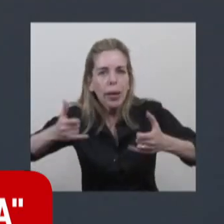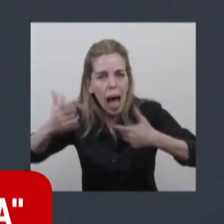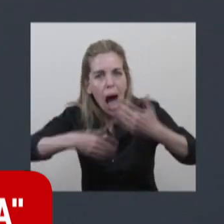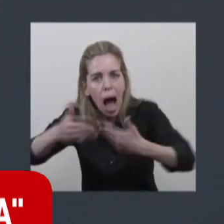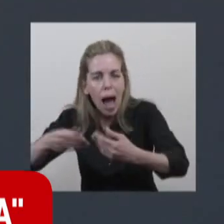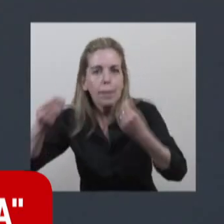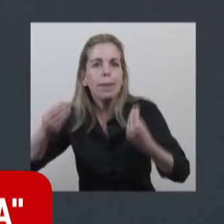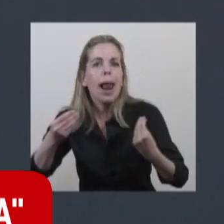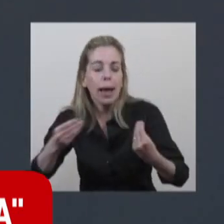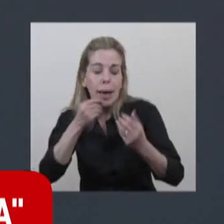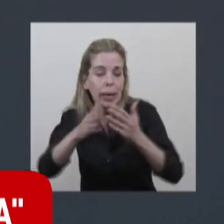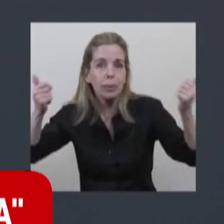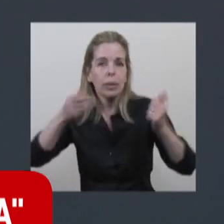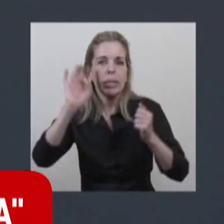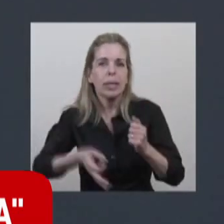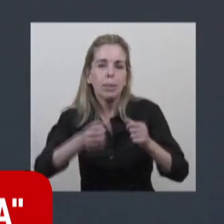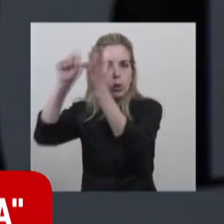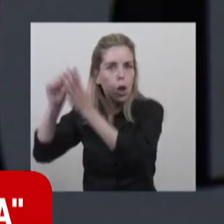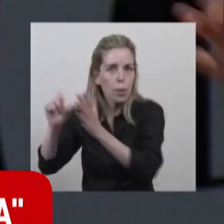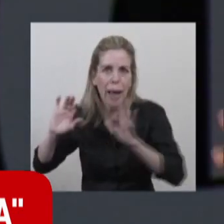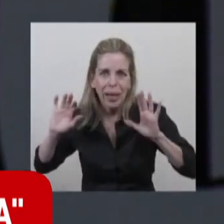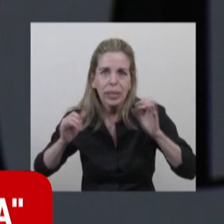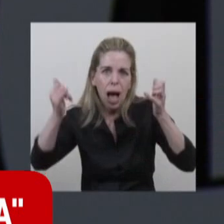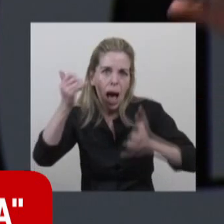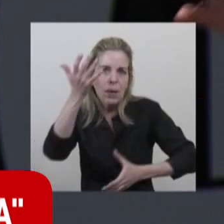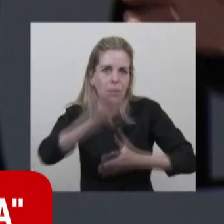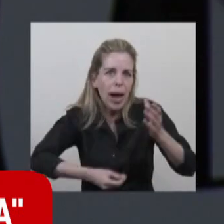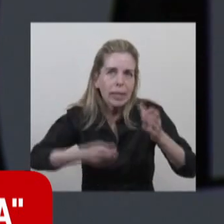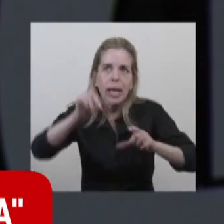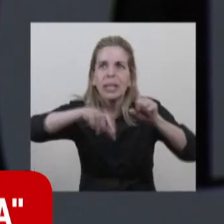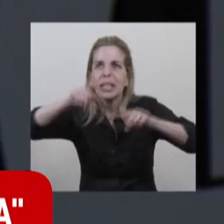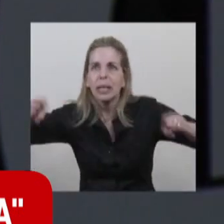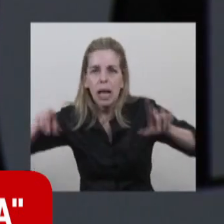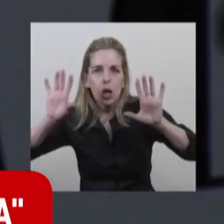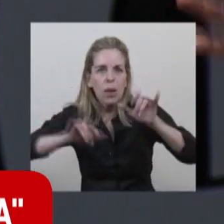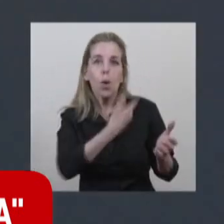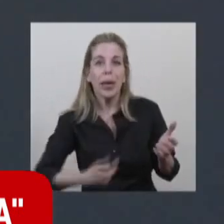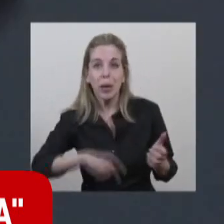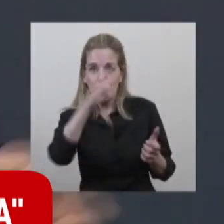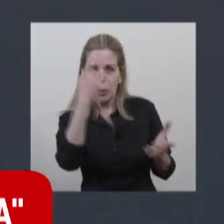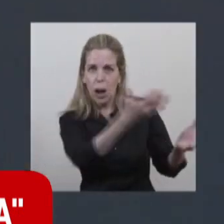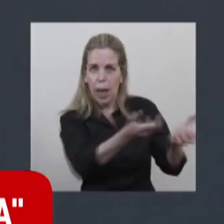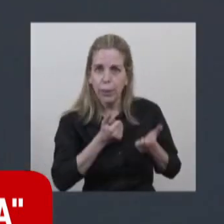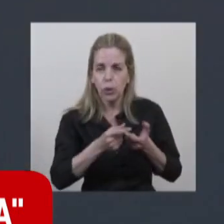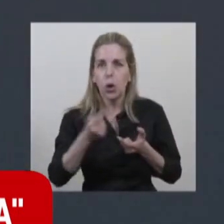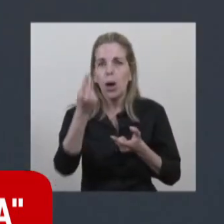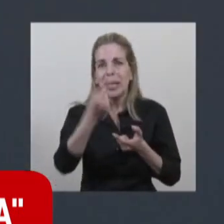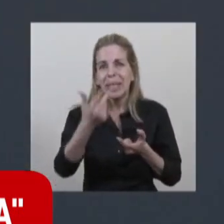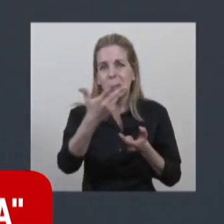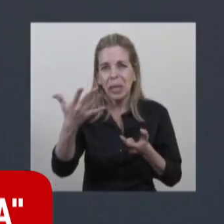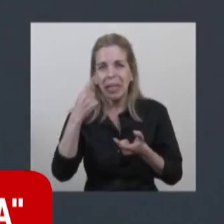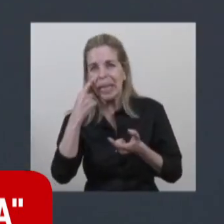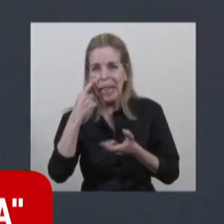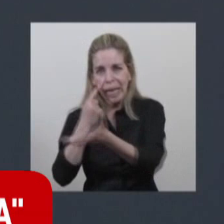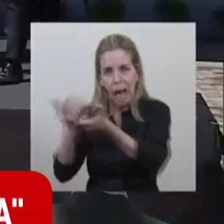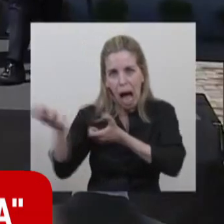personal de salud está sobrepasado, sobrecargado de tareas. Nosotros detectamos hacia mediados de agosto una demora importante en